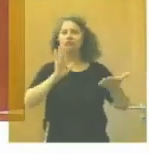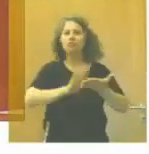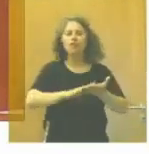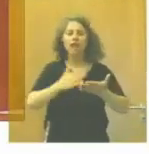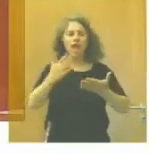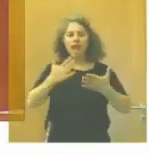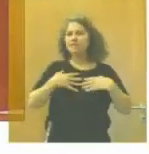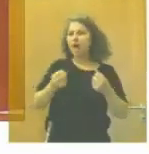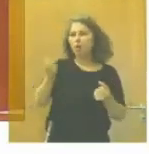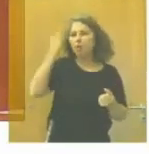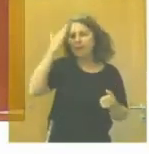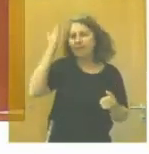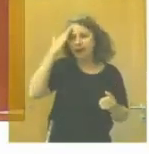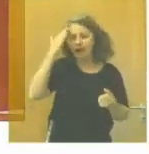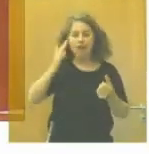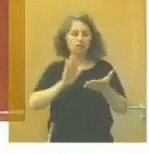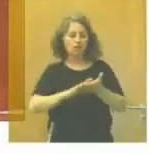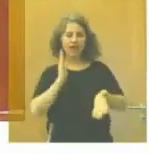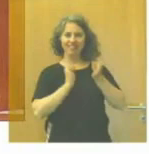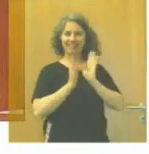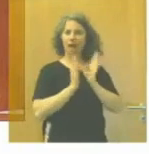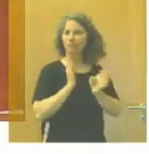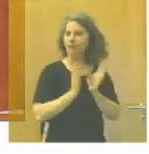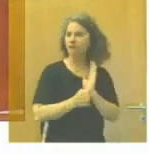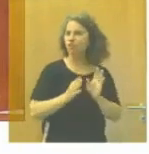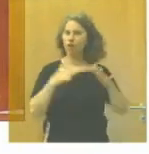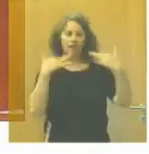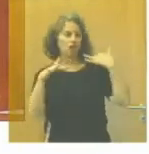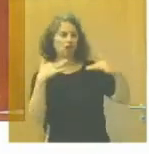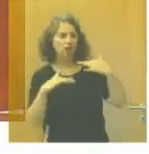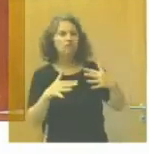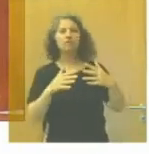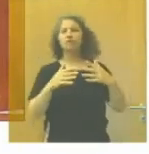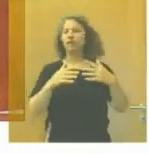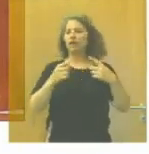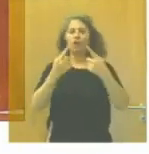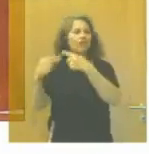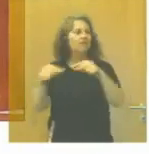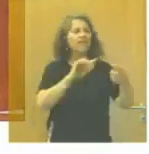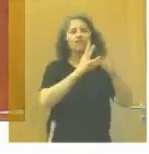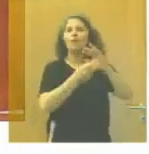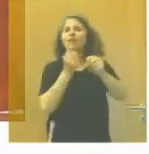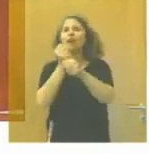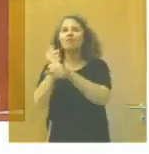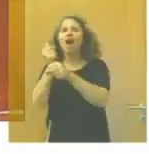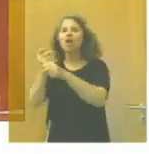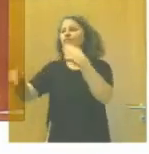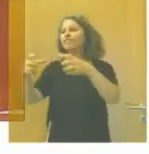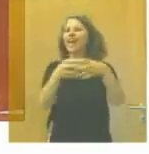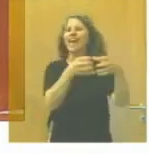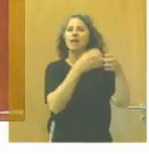salud mental, los tratamientos que reciben, las prácticas de los equipos de salud, lo que